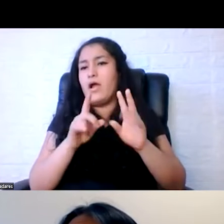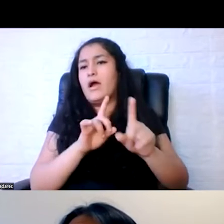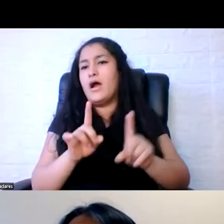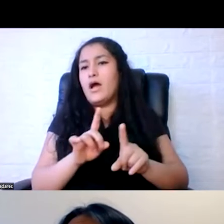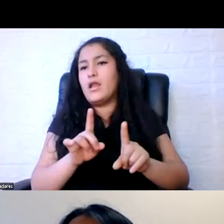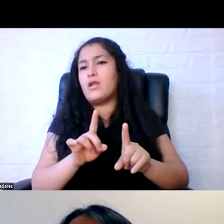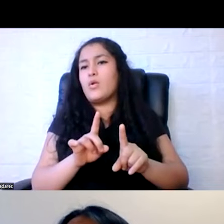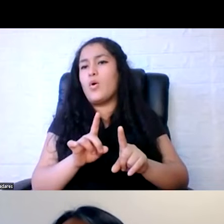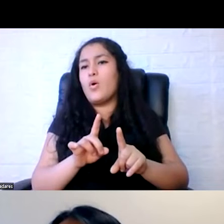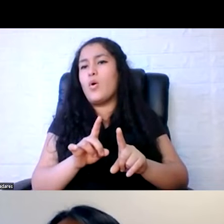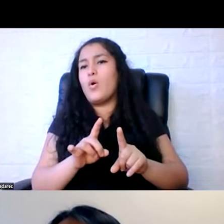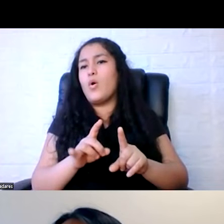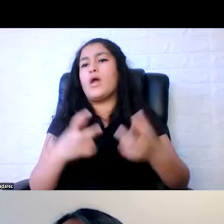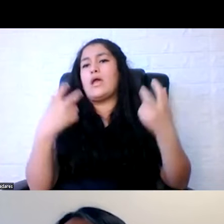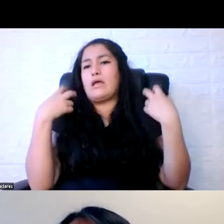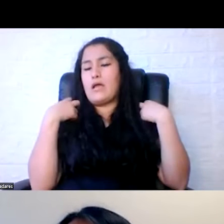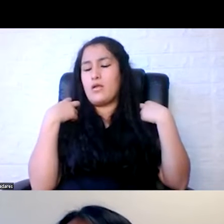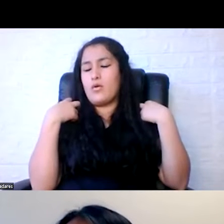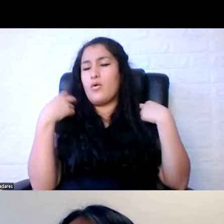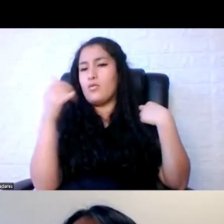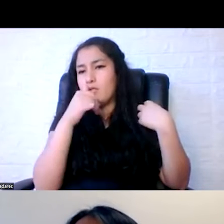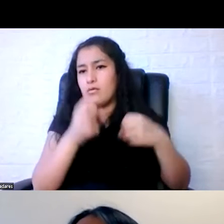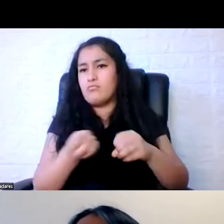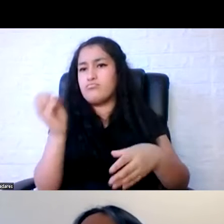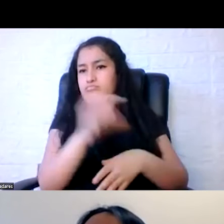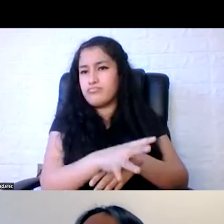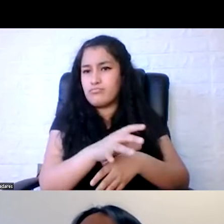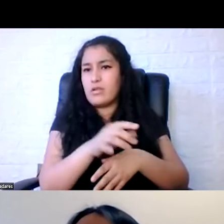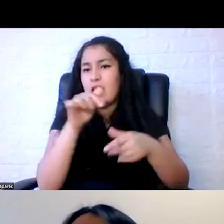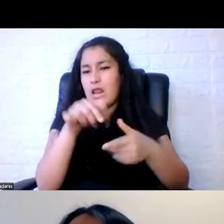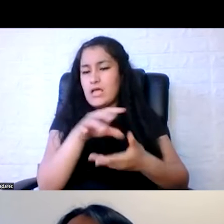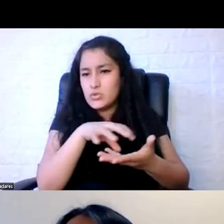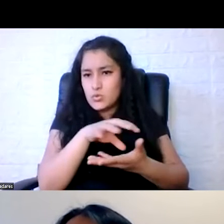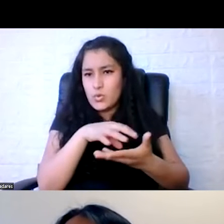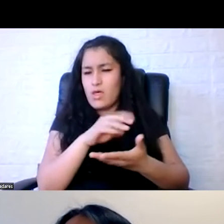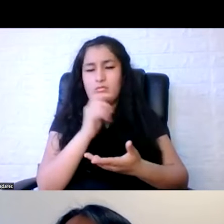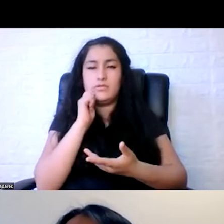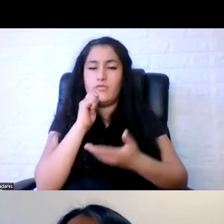residuos domiciliarios en las ciudades, que es un problema de todo Chile, ¿no? Pero